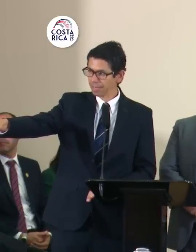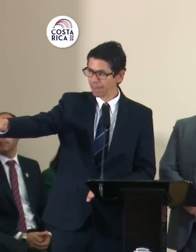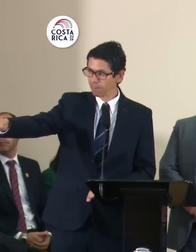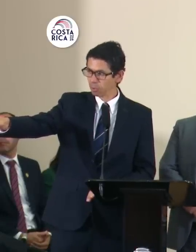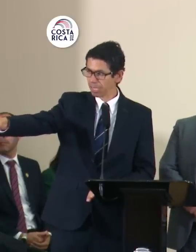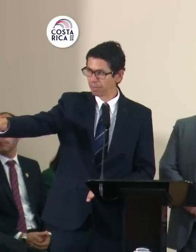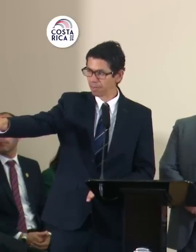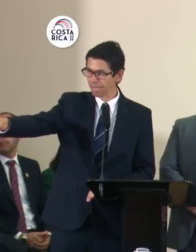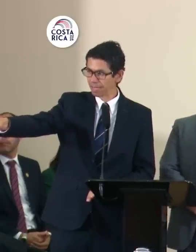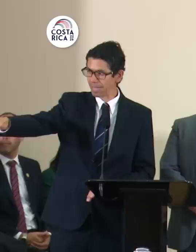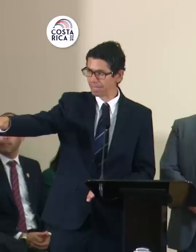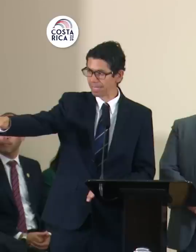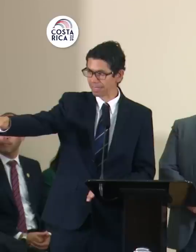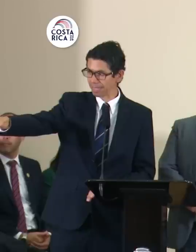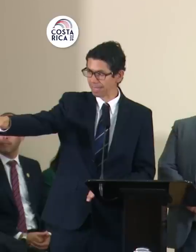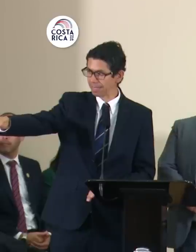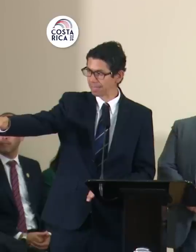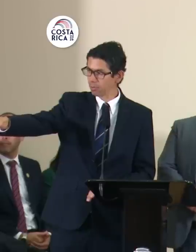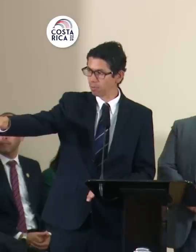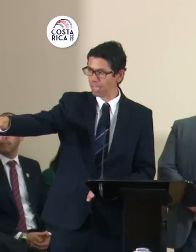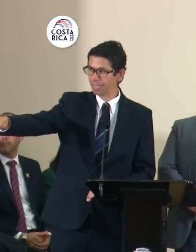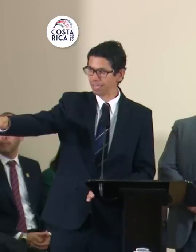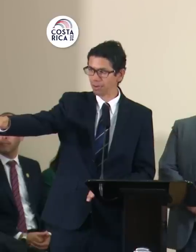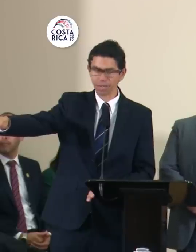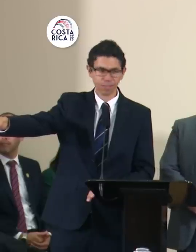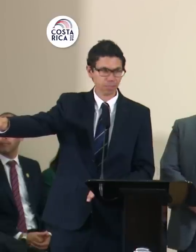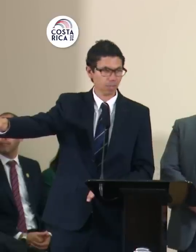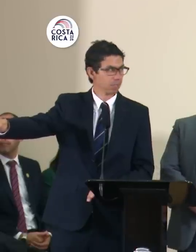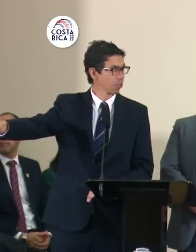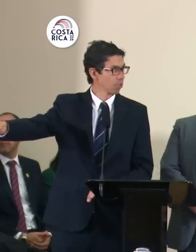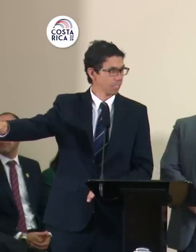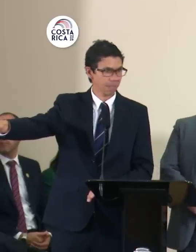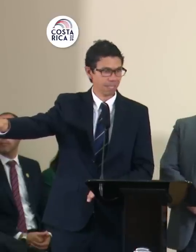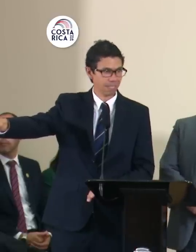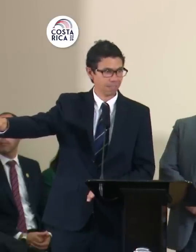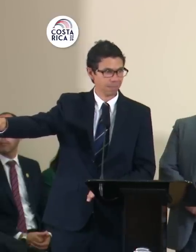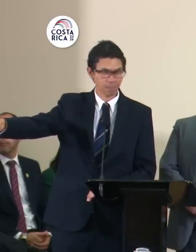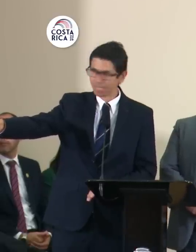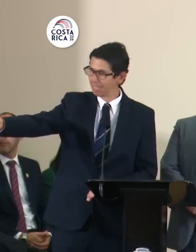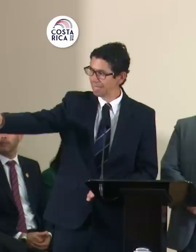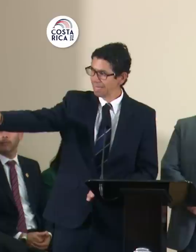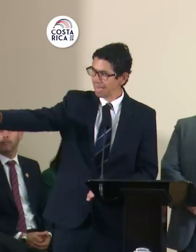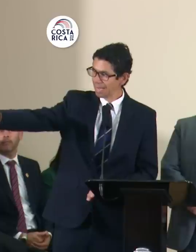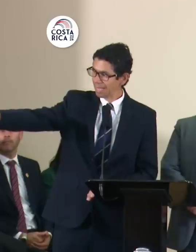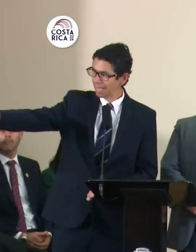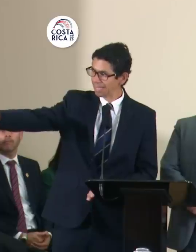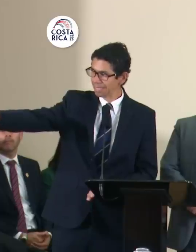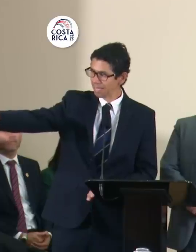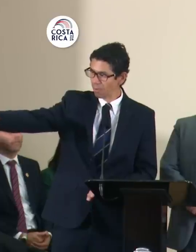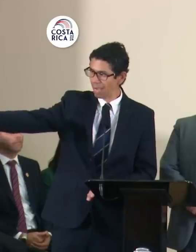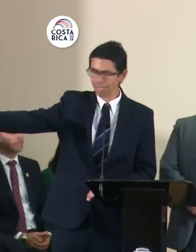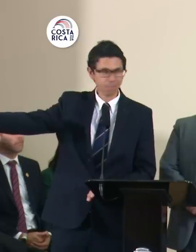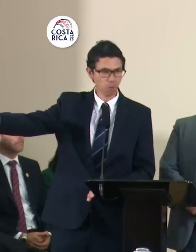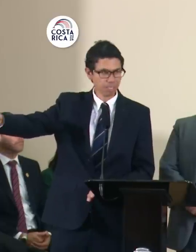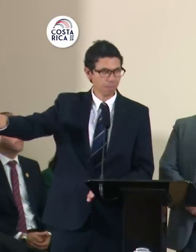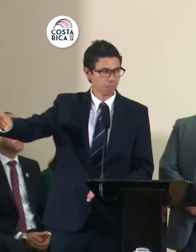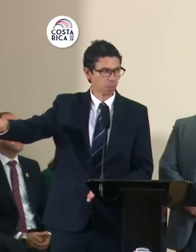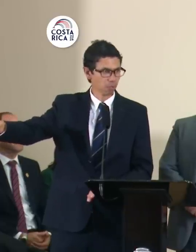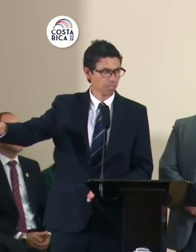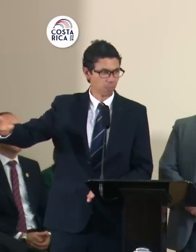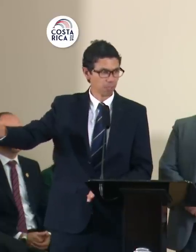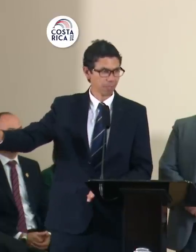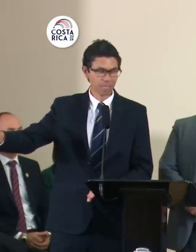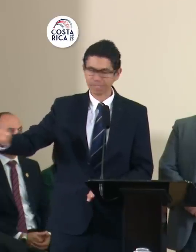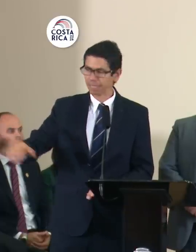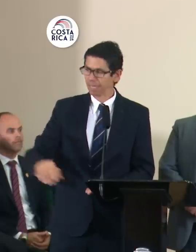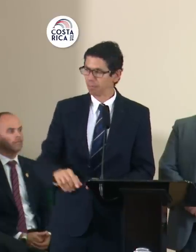hospital. Se pusieron inmediatamente a tratar de hacer un puente con el riesgo que eso conlleva, ¿verdad? A la derecha igual y